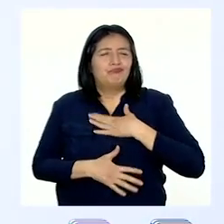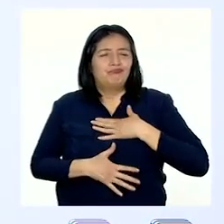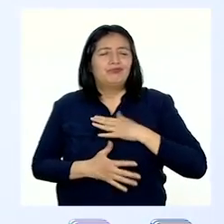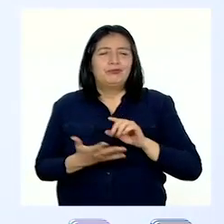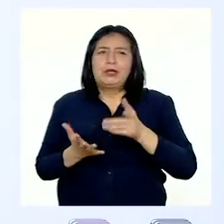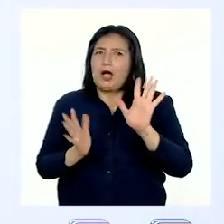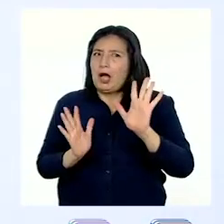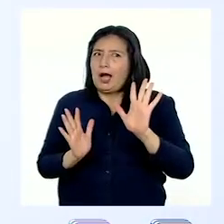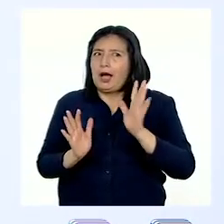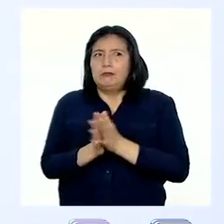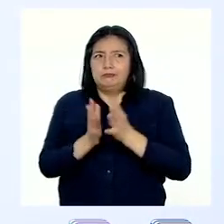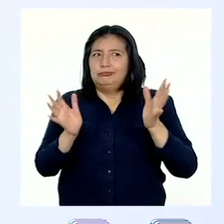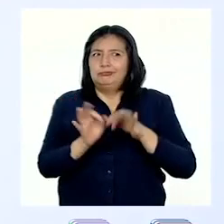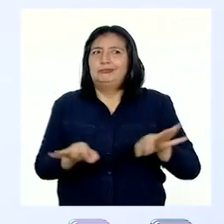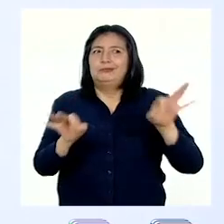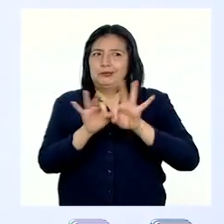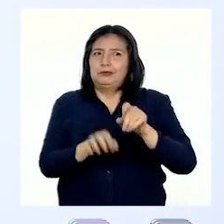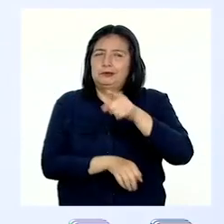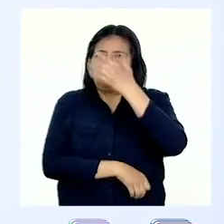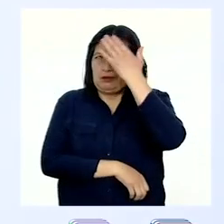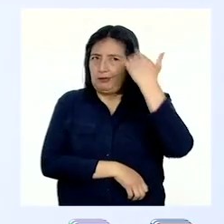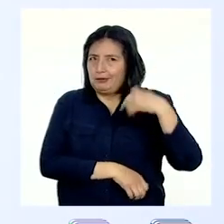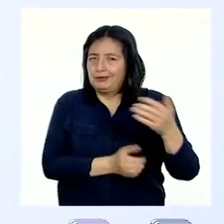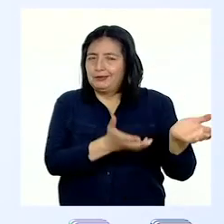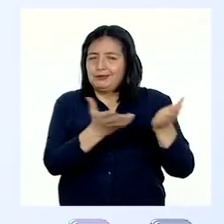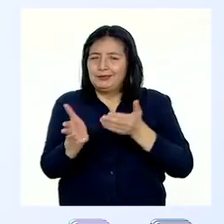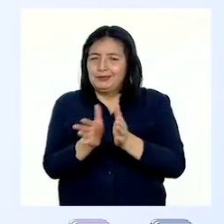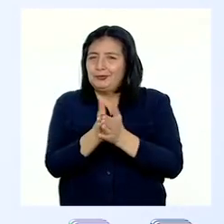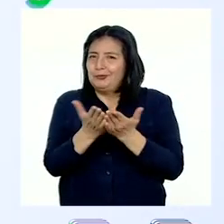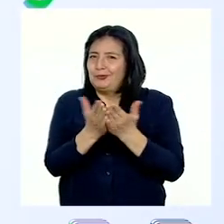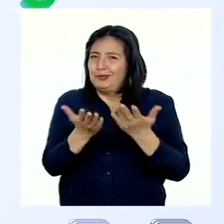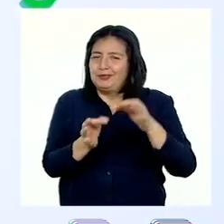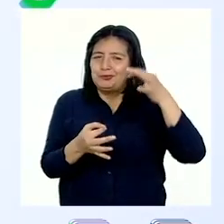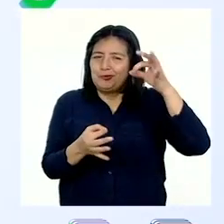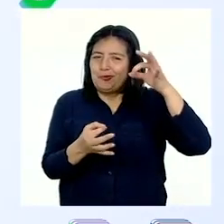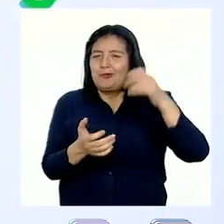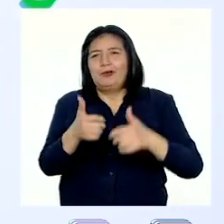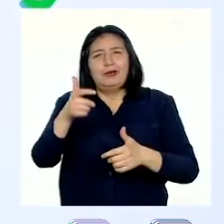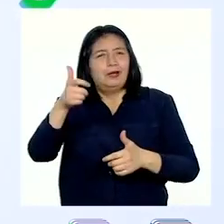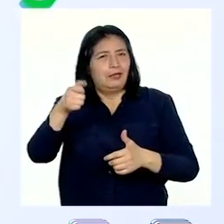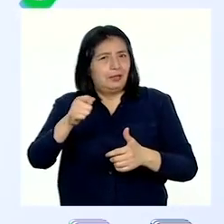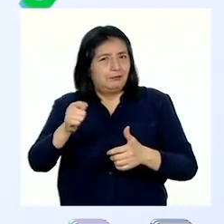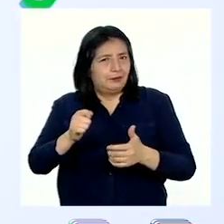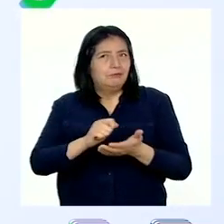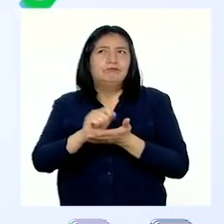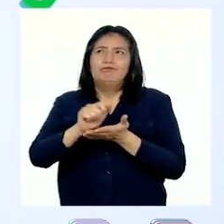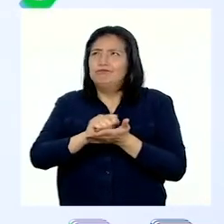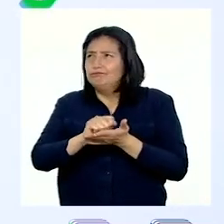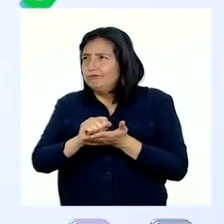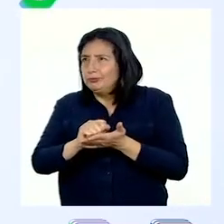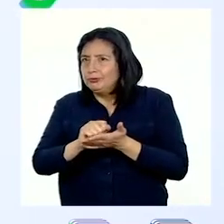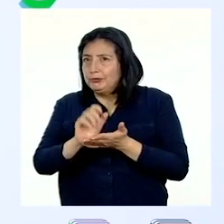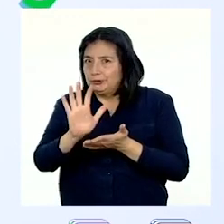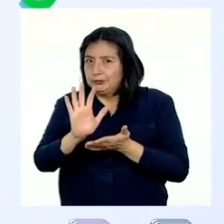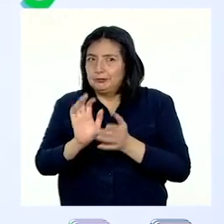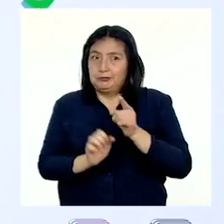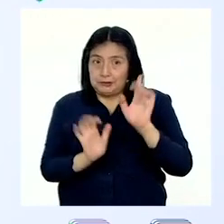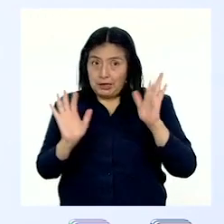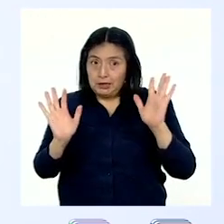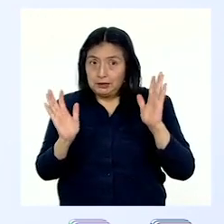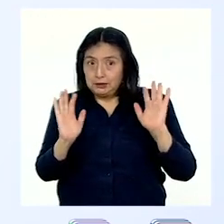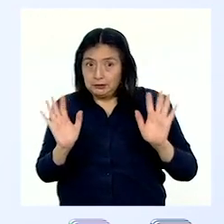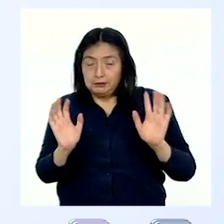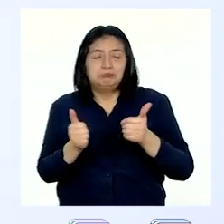sí, fundamental y muy importante, no olvidarse de traer sus cuadernos, sus hojas de papel, un lápiz o lapicero para tomar sus apuntes. ¿Ya los